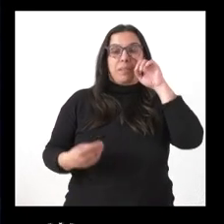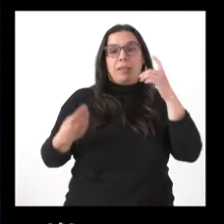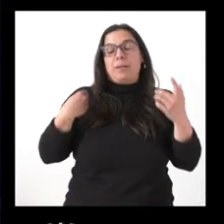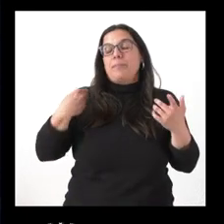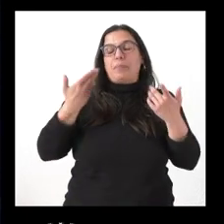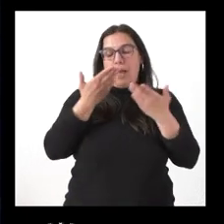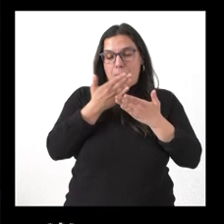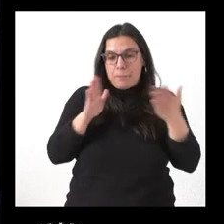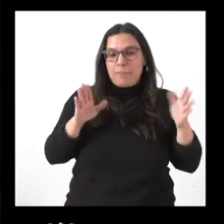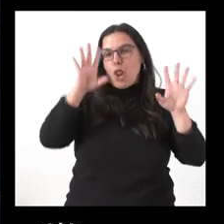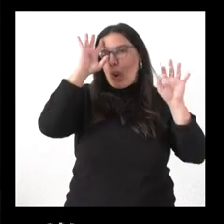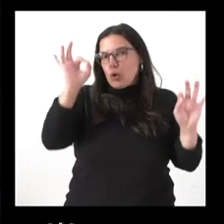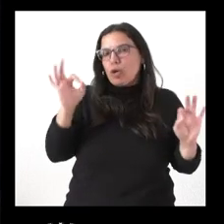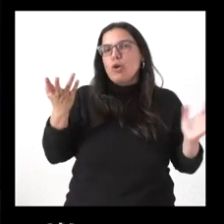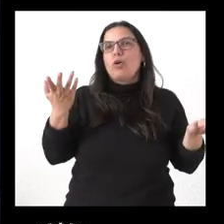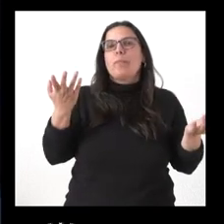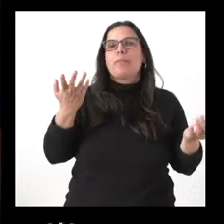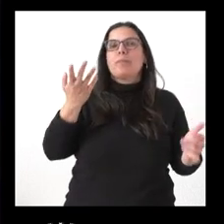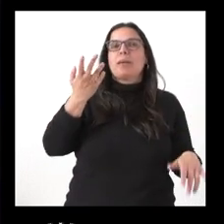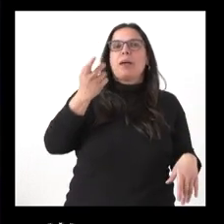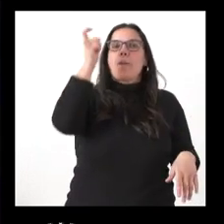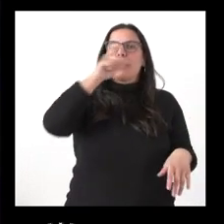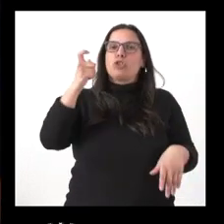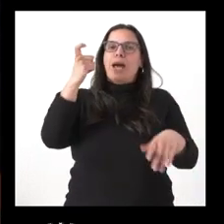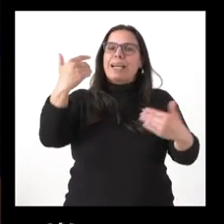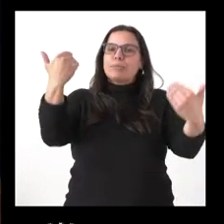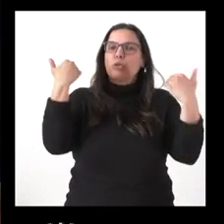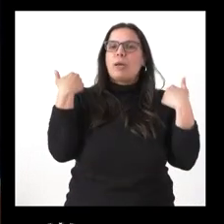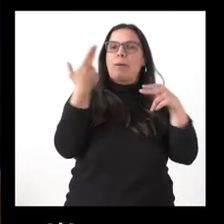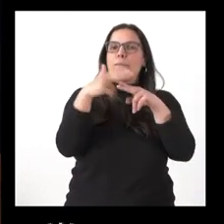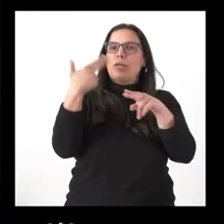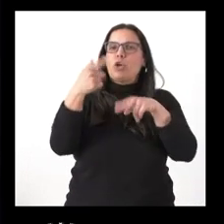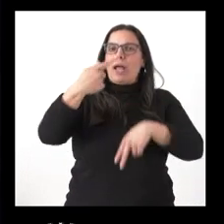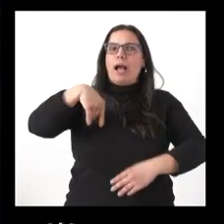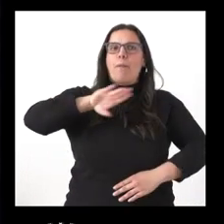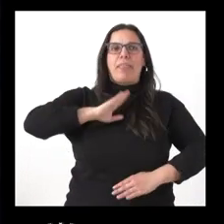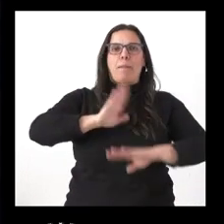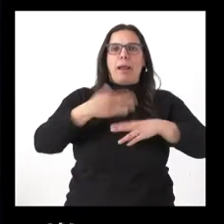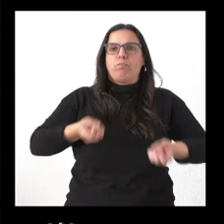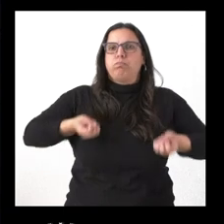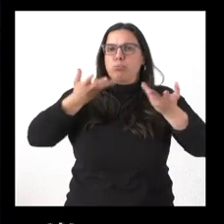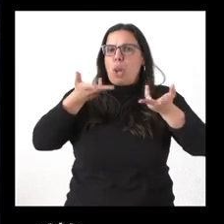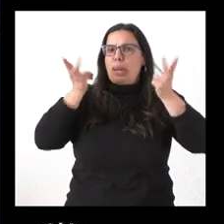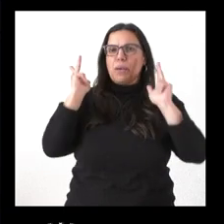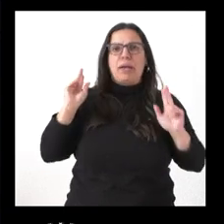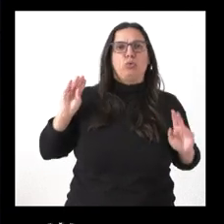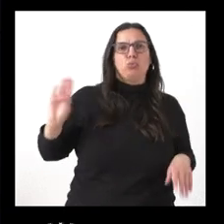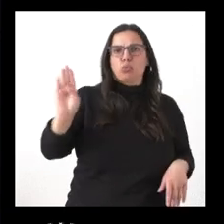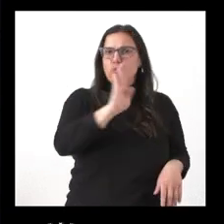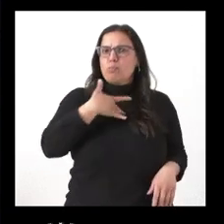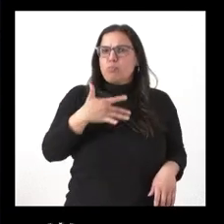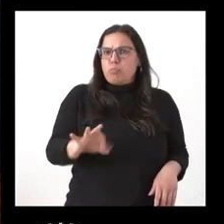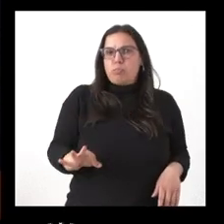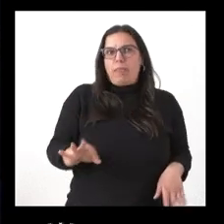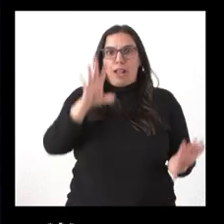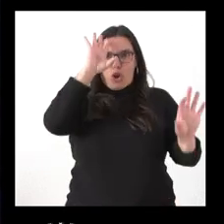margen de que los genes de cada responsable político tiene capacidad y Libertad para expresarse como además todo el mundo puede poder